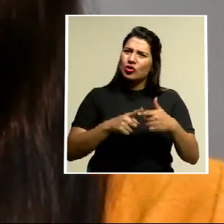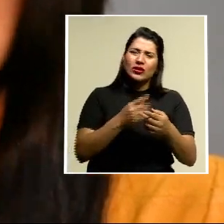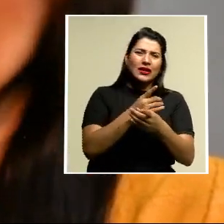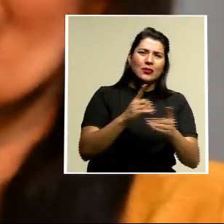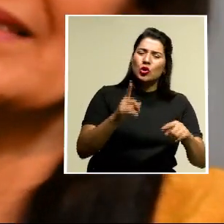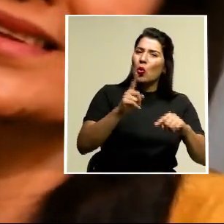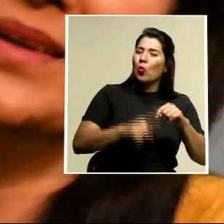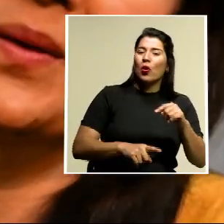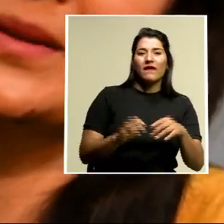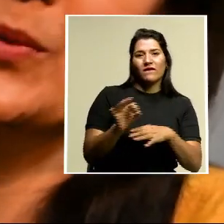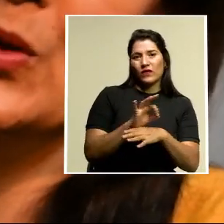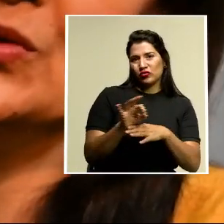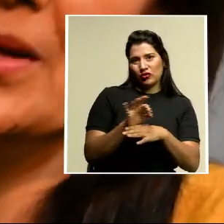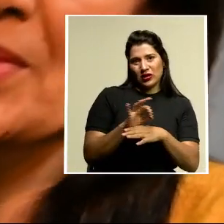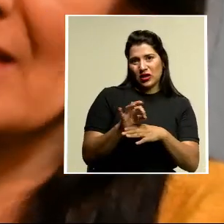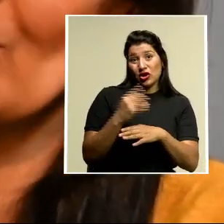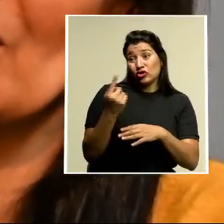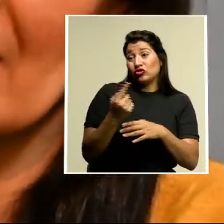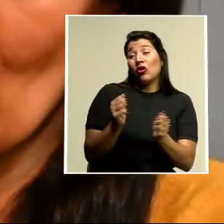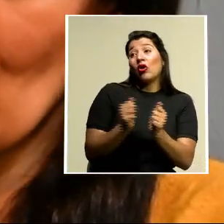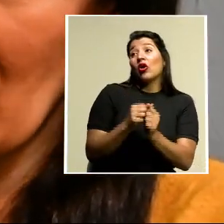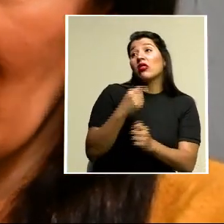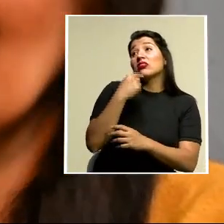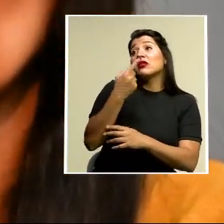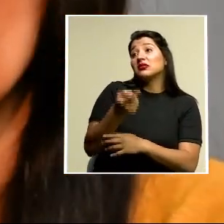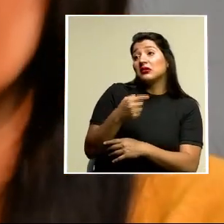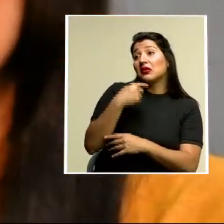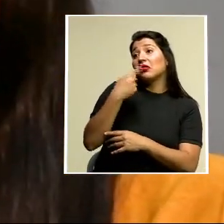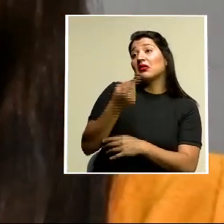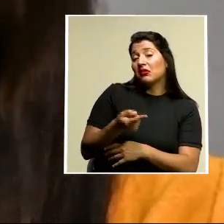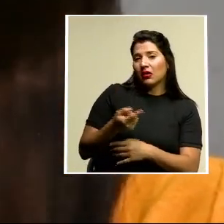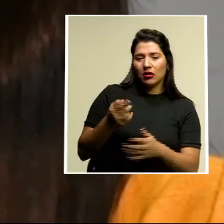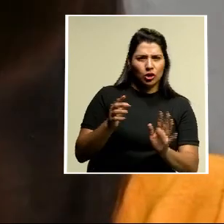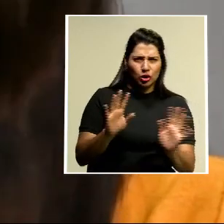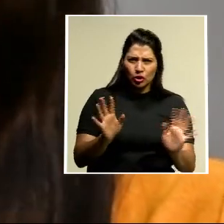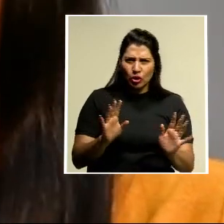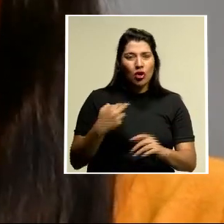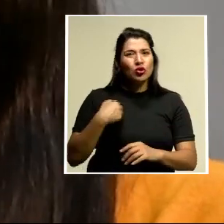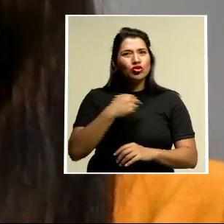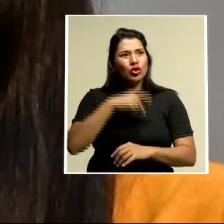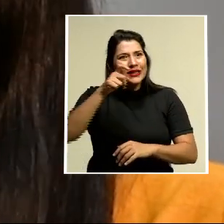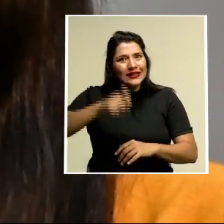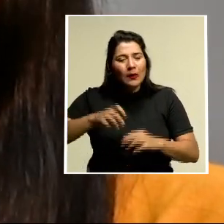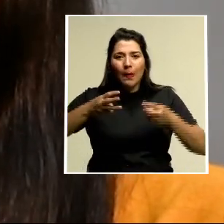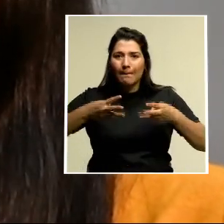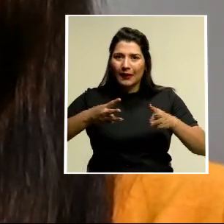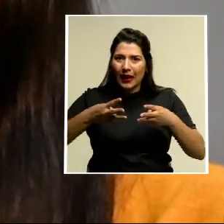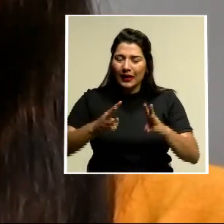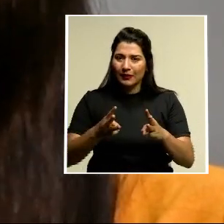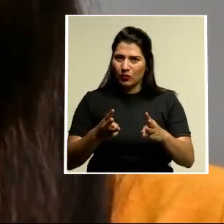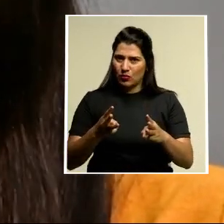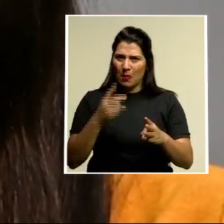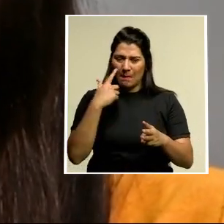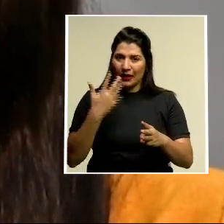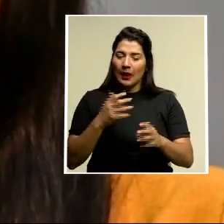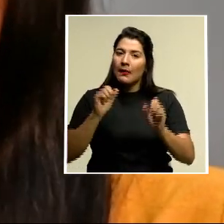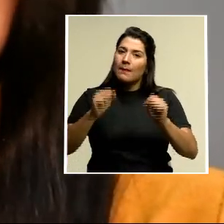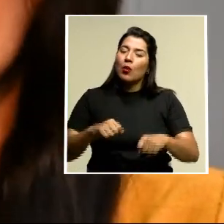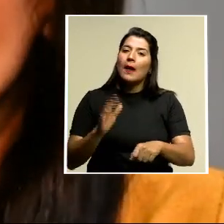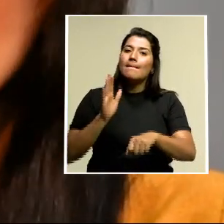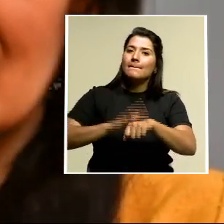es su vicepresidenta. La comunidad internacional lo acusa de gobernar de manera autoritaria, tras la represión de